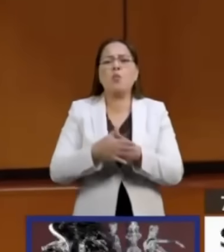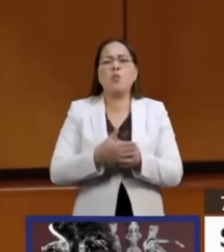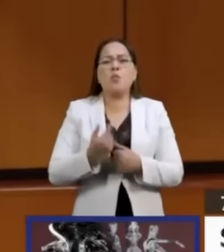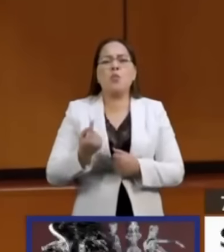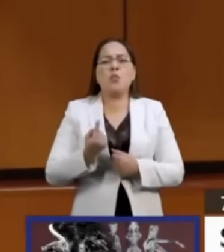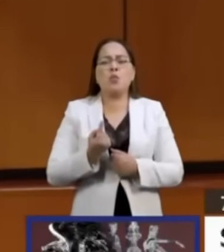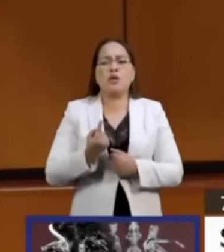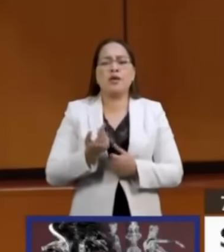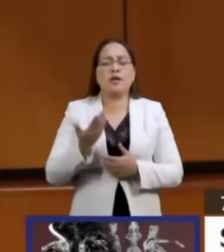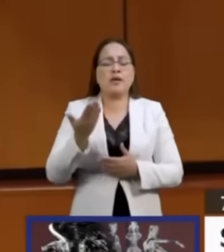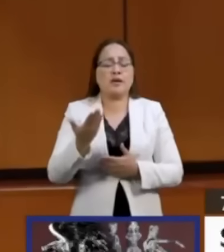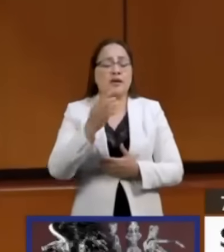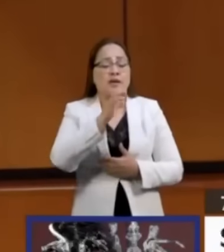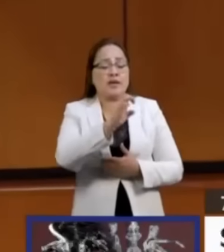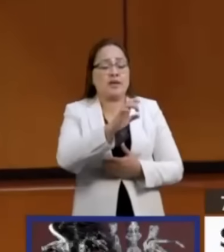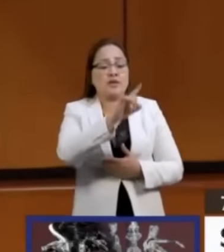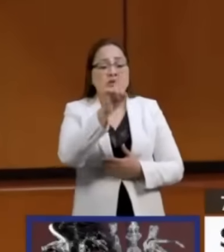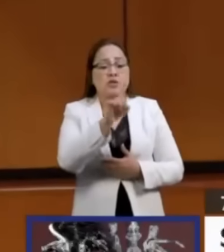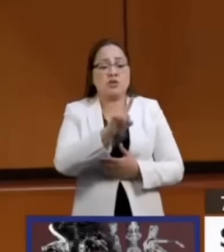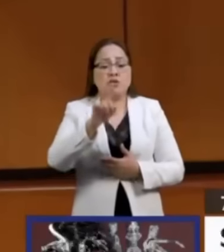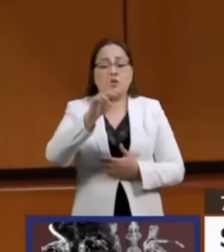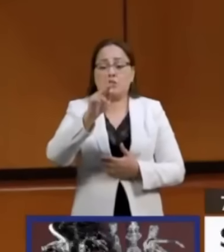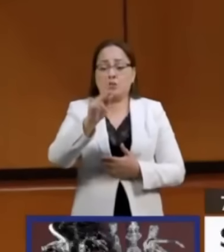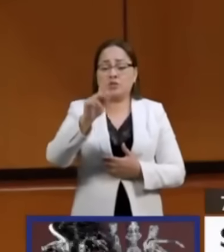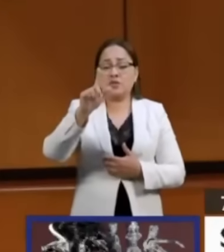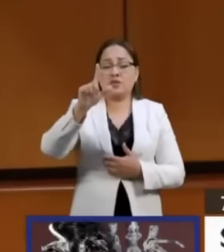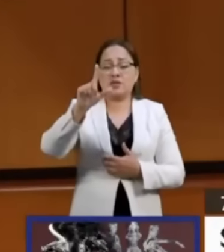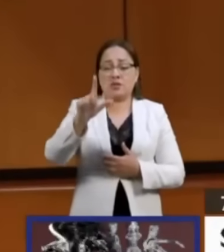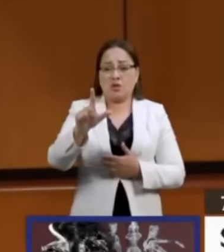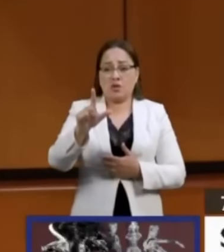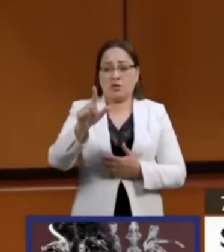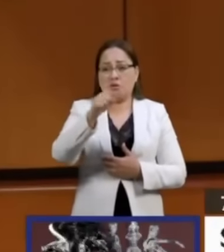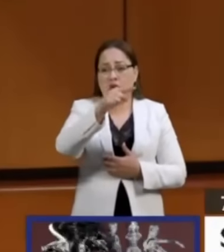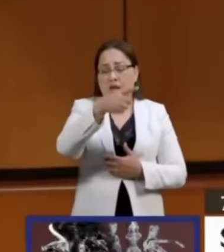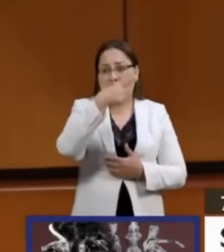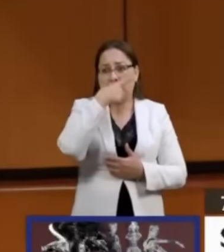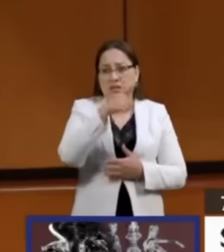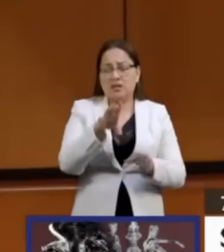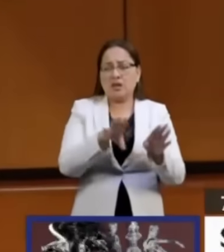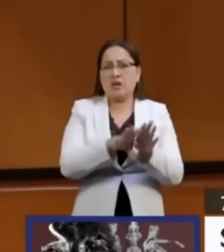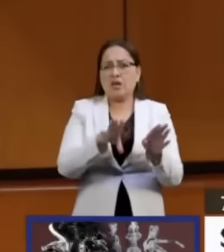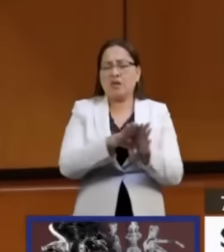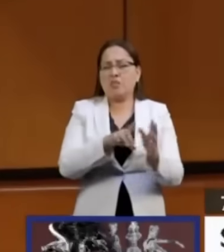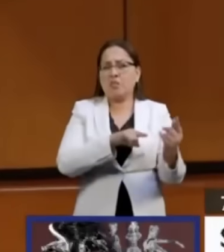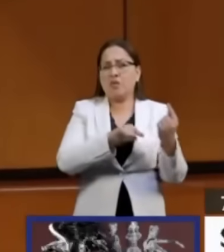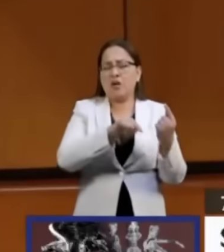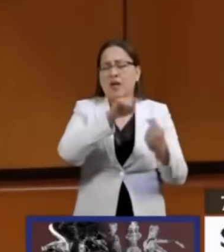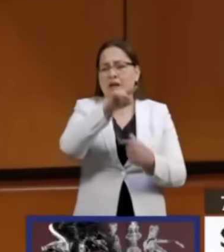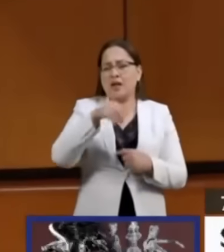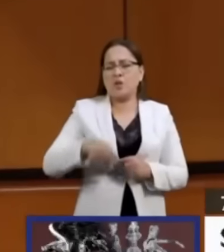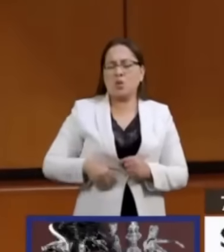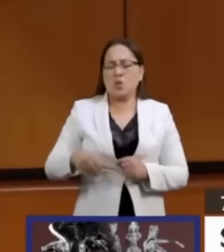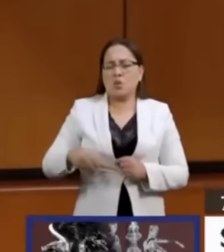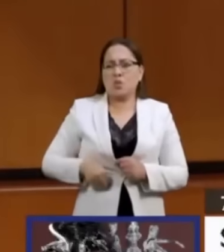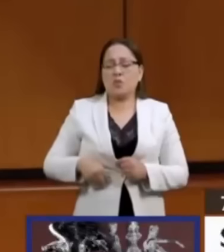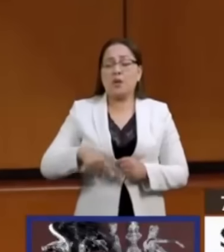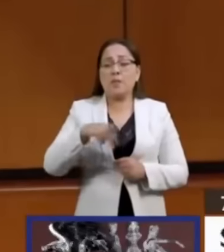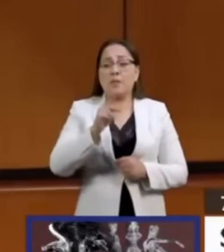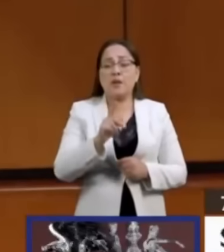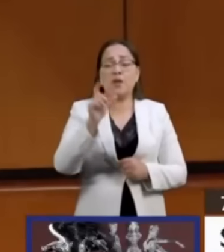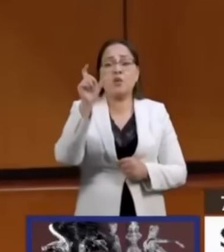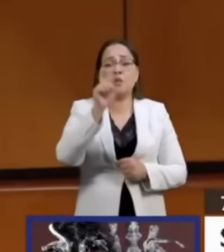nada dice Ernesto Zedillo sobre lo que se le está acusando, que en realidad a partir